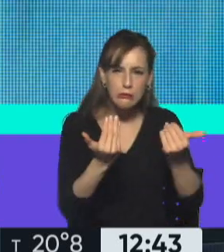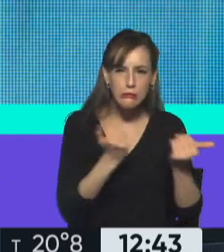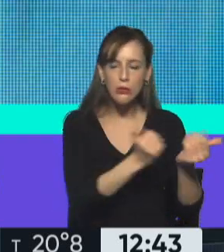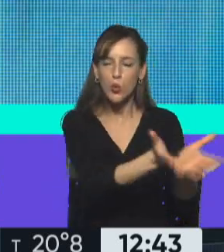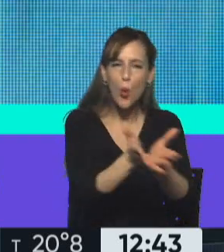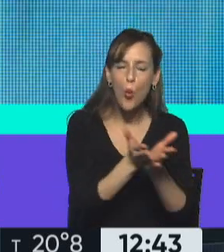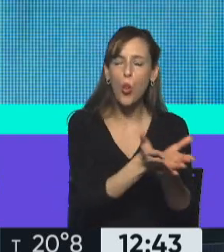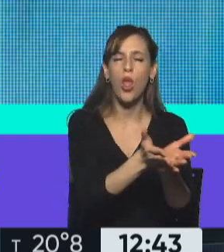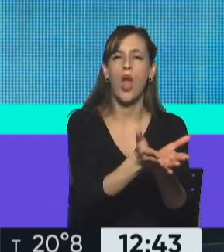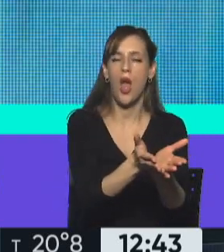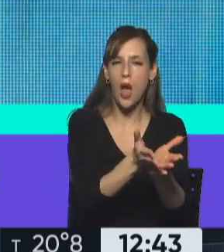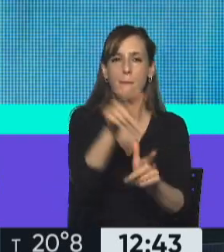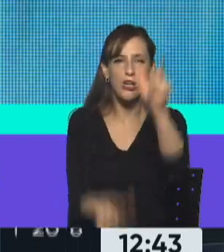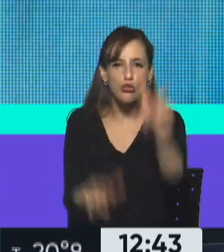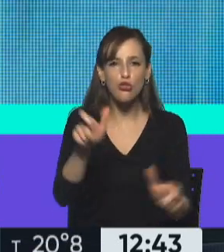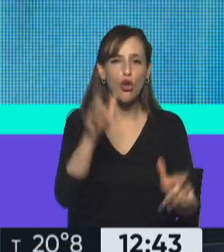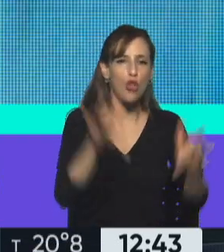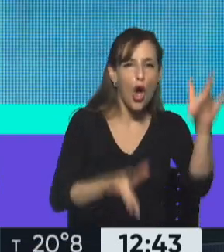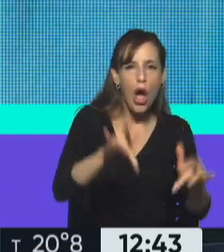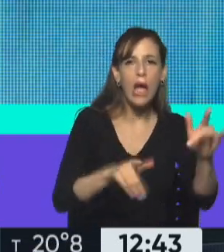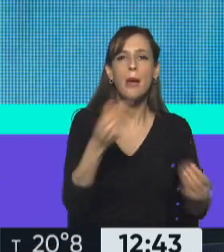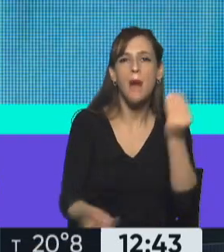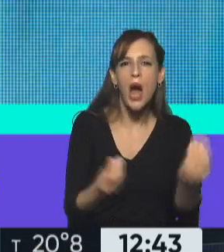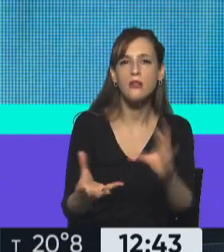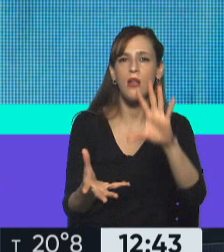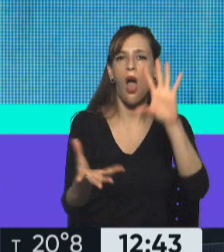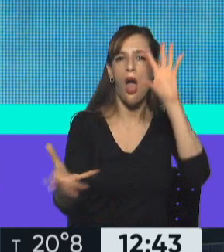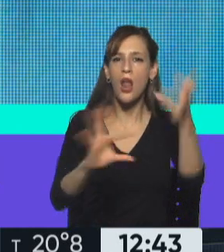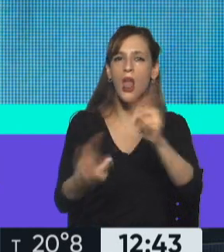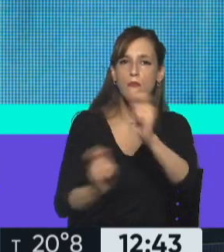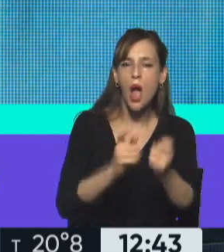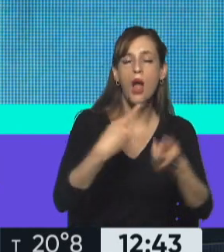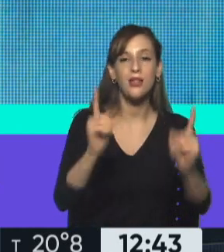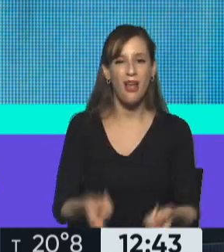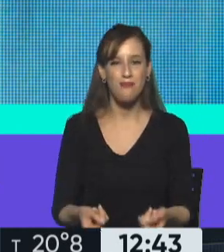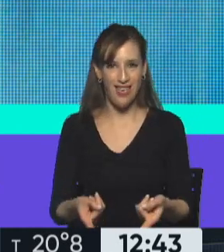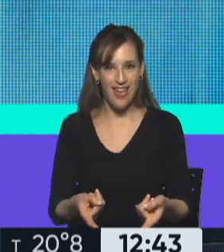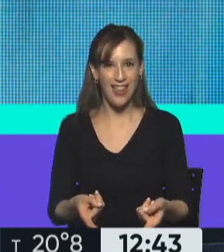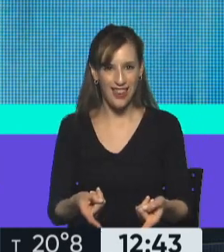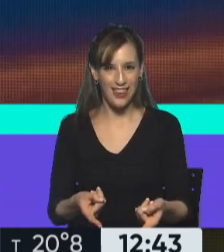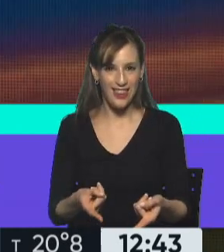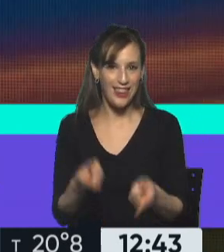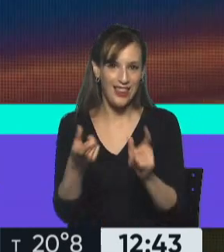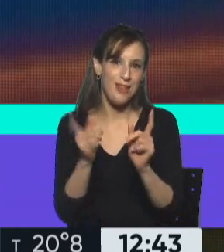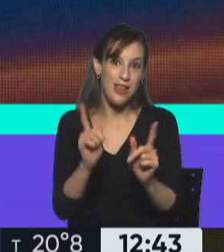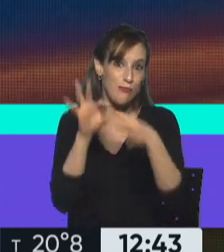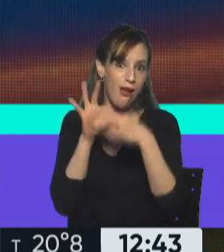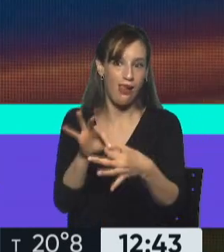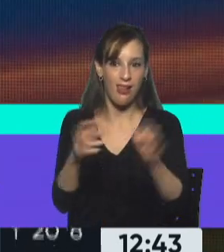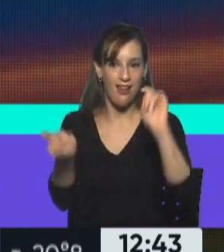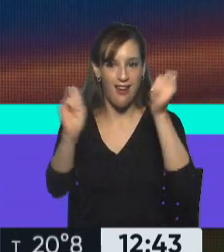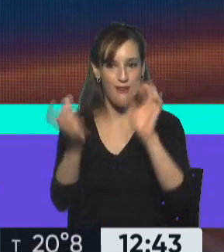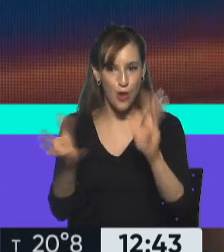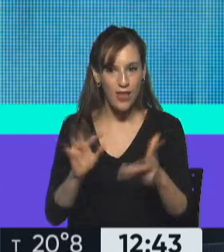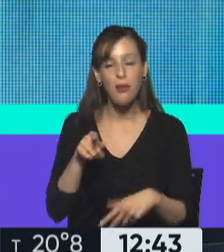complejas y pudieron demostrar fuera de toda duda que tienen que ver con el clavo para todos temas que parecen tan alejados pero